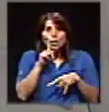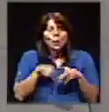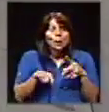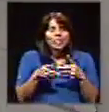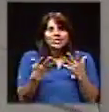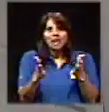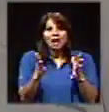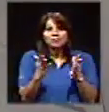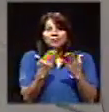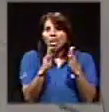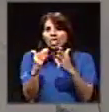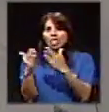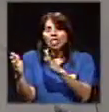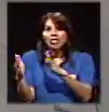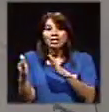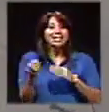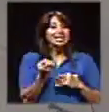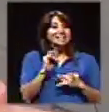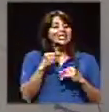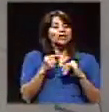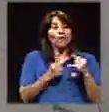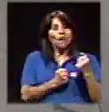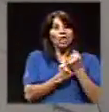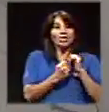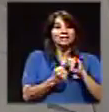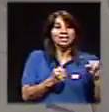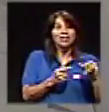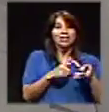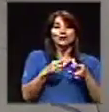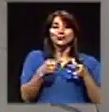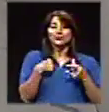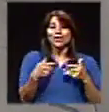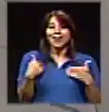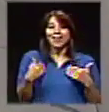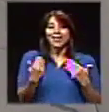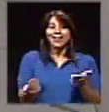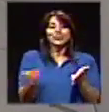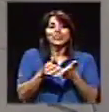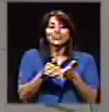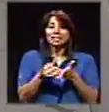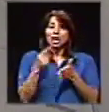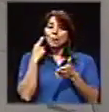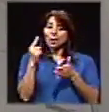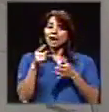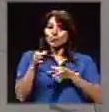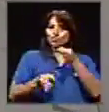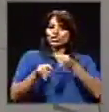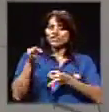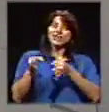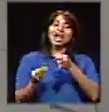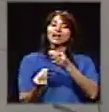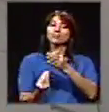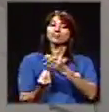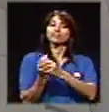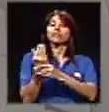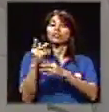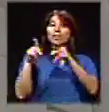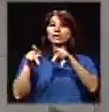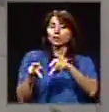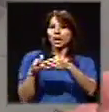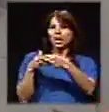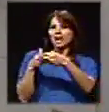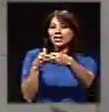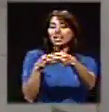que se quebrara para que hubiese un caos tal que justificara el nacimiento de un líder como Chávez o esa gente que realmente quiere